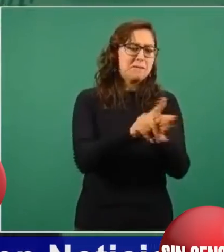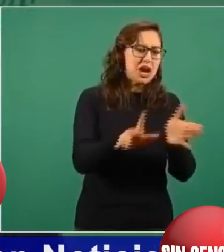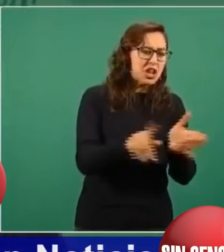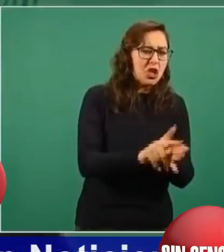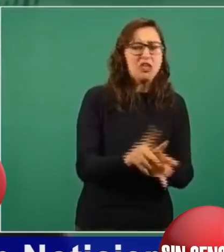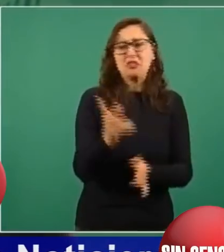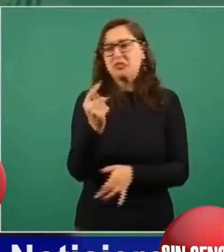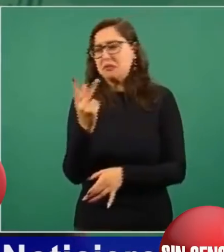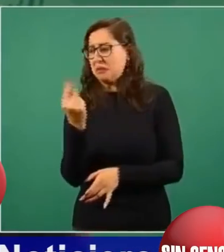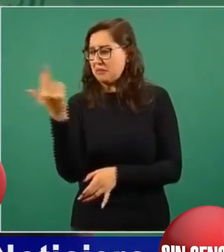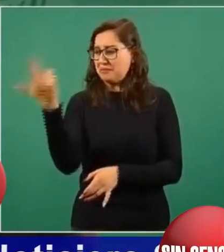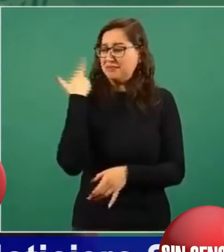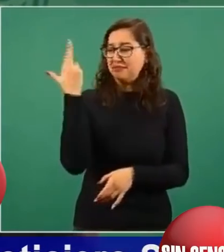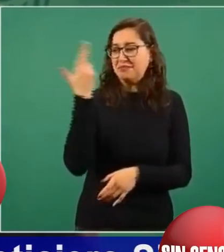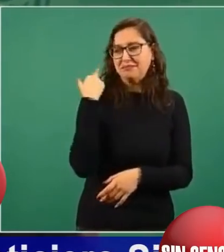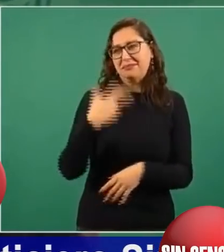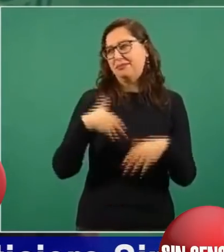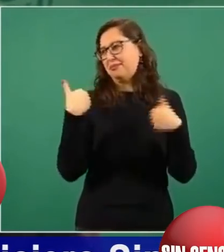menos.